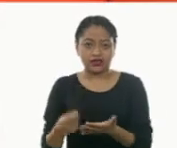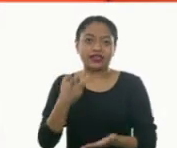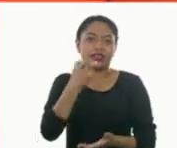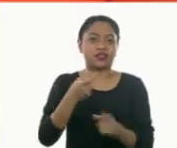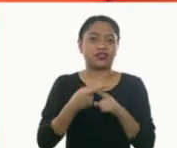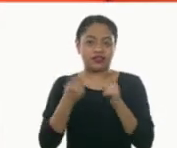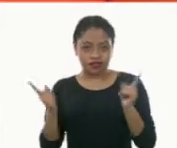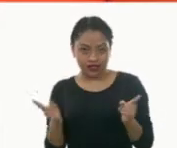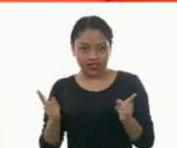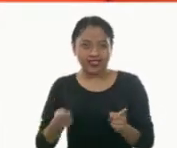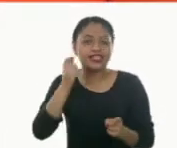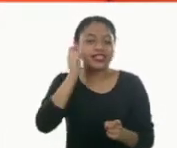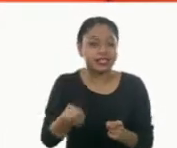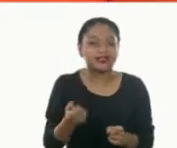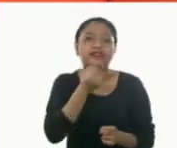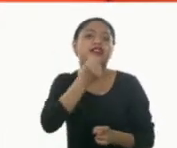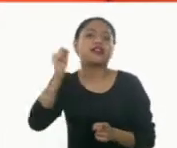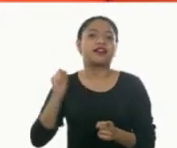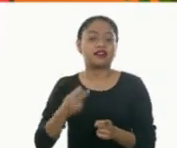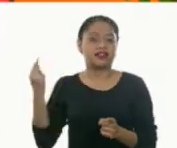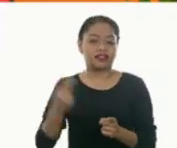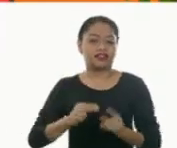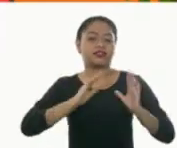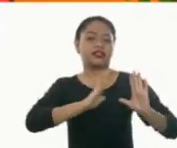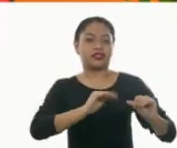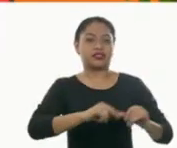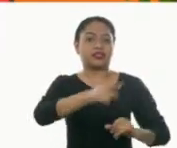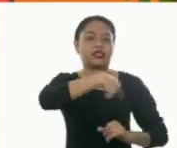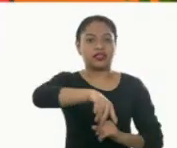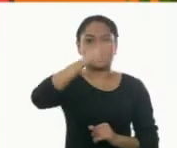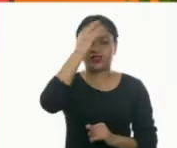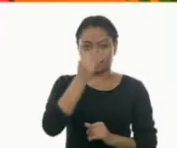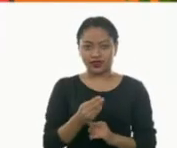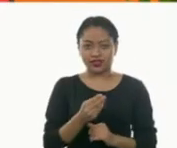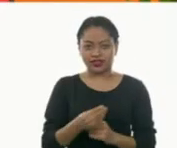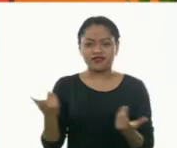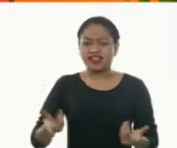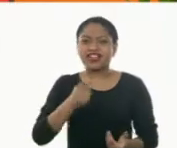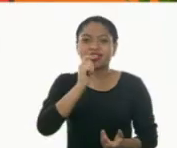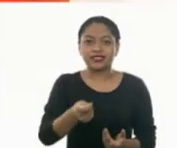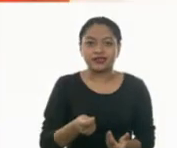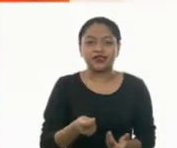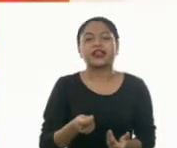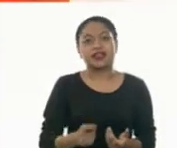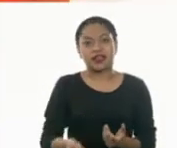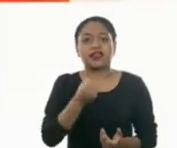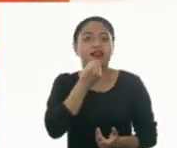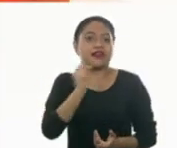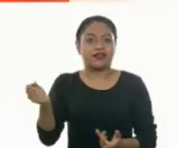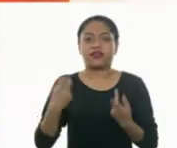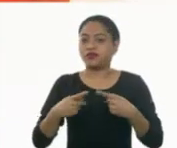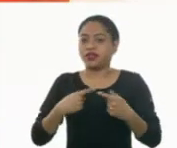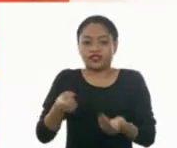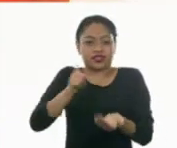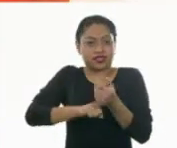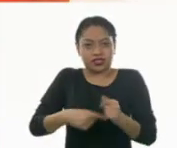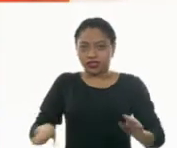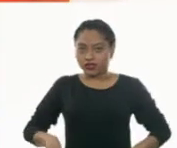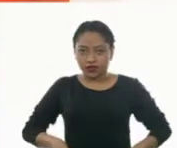es una habilidad necesaria y me refiero a esa habilidad que tenemos las personas